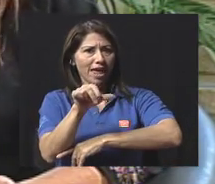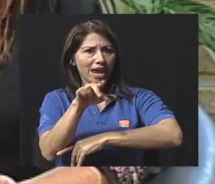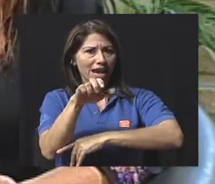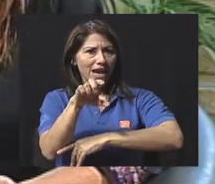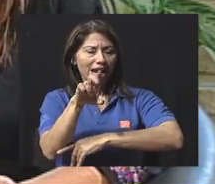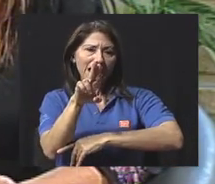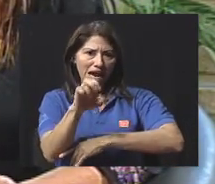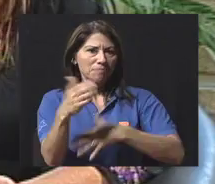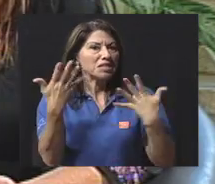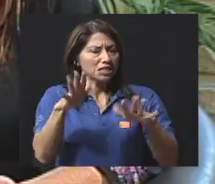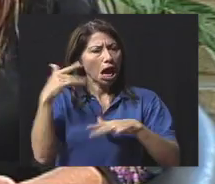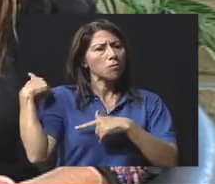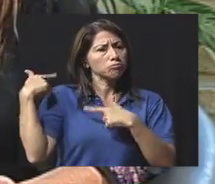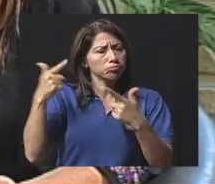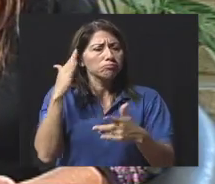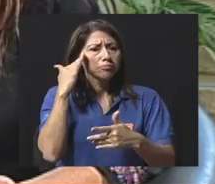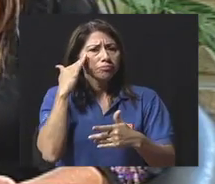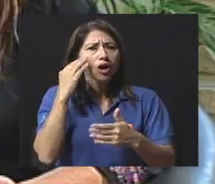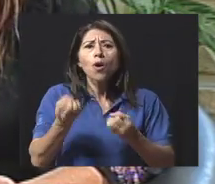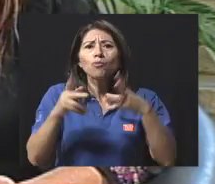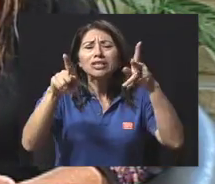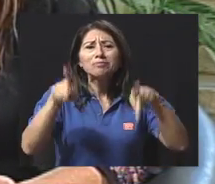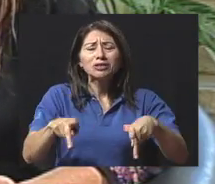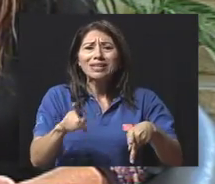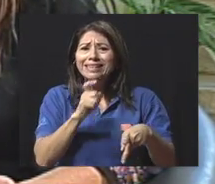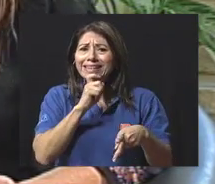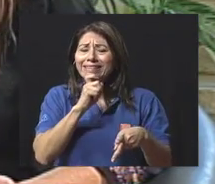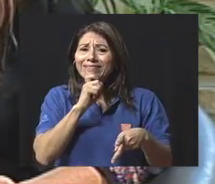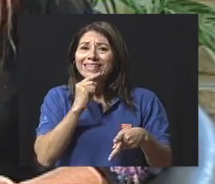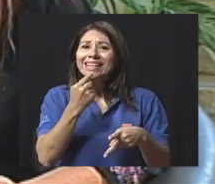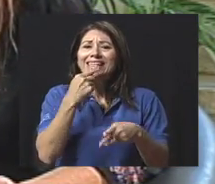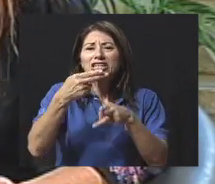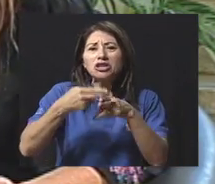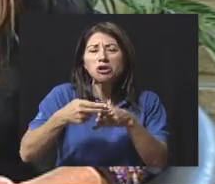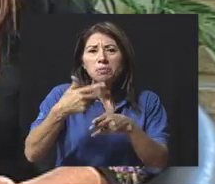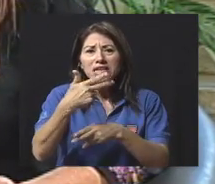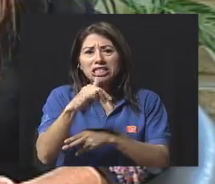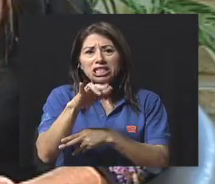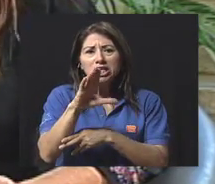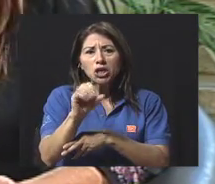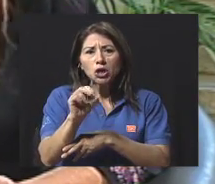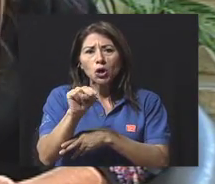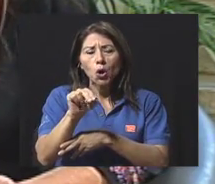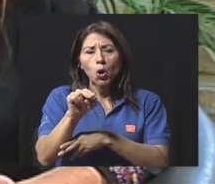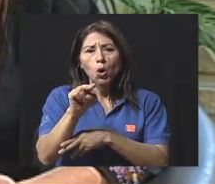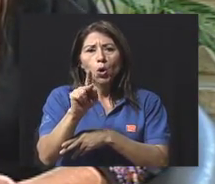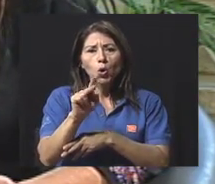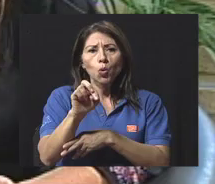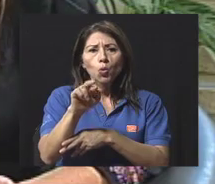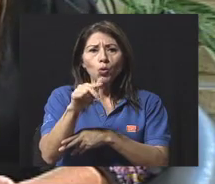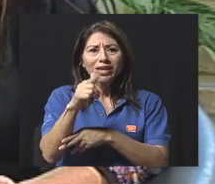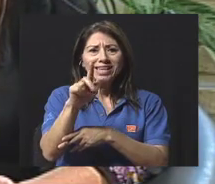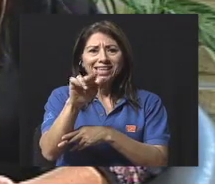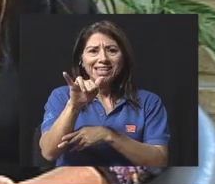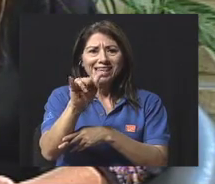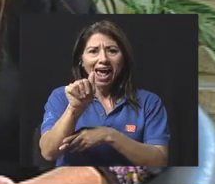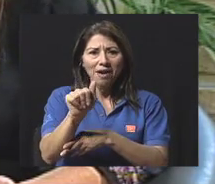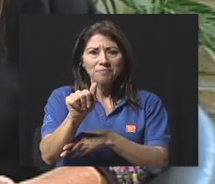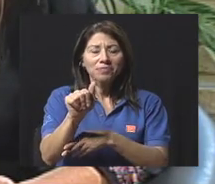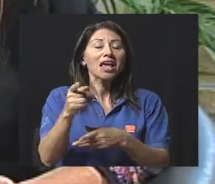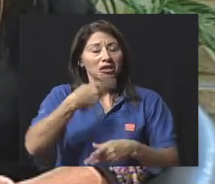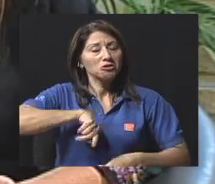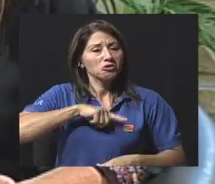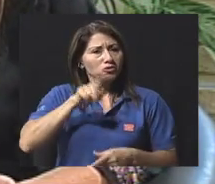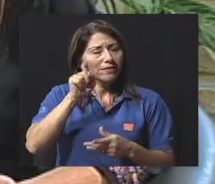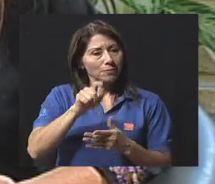país muchas personas incluso hasta les cuesta pronunciar el nombre en fin es importante que nos nos vayamos familiarizando poco a poco con el